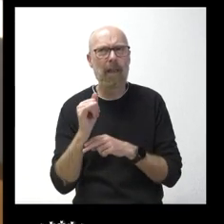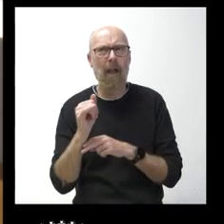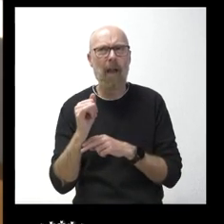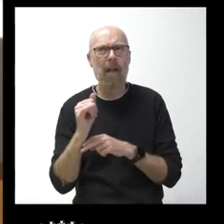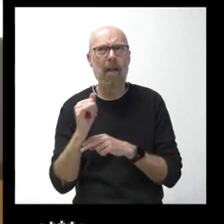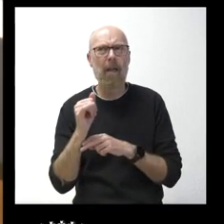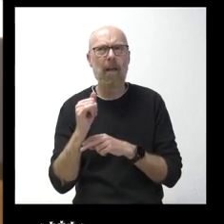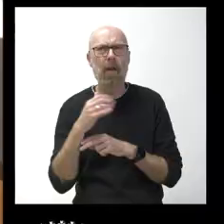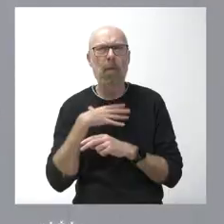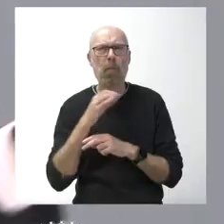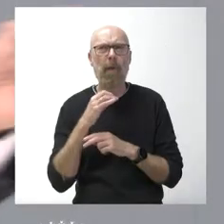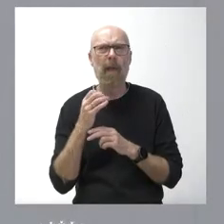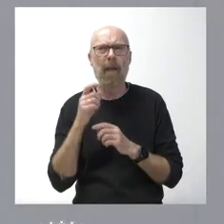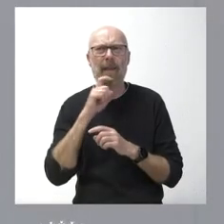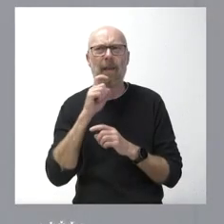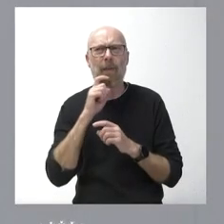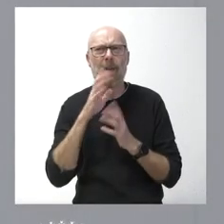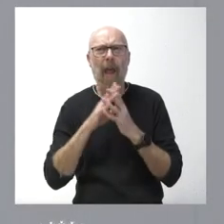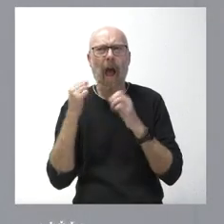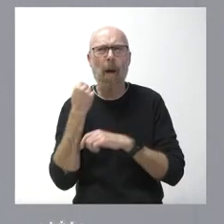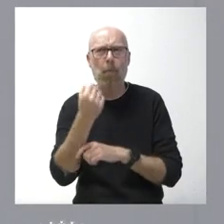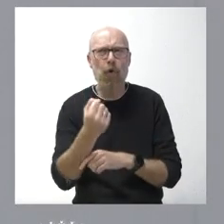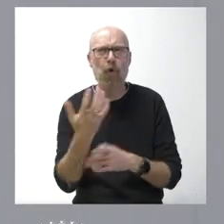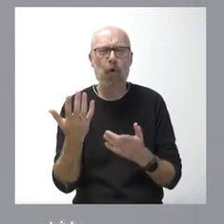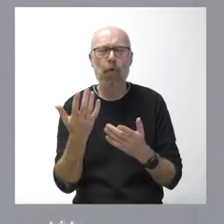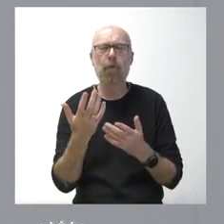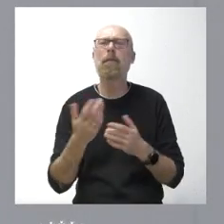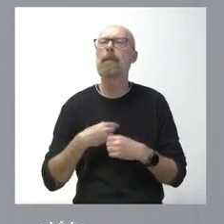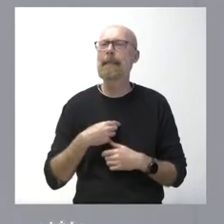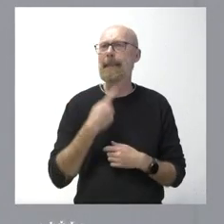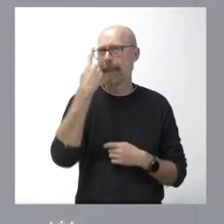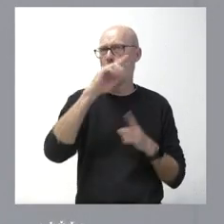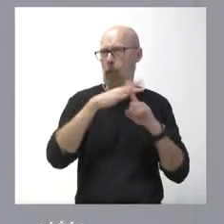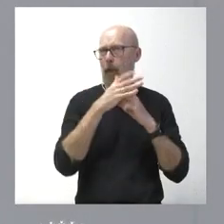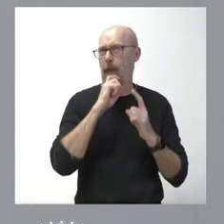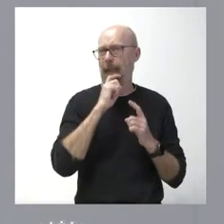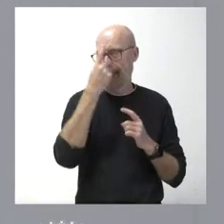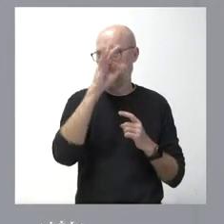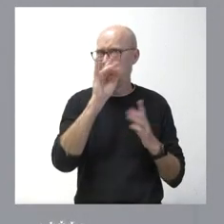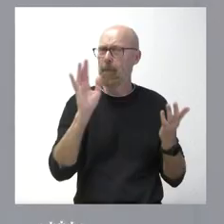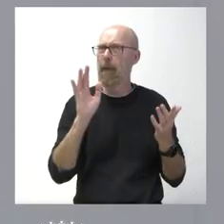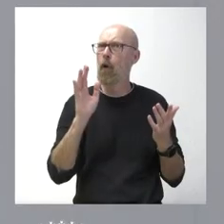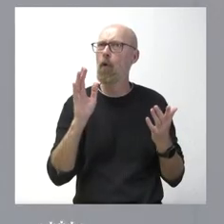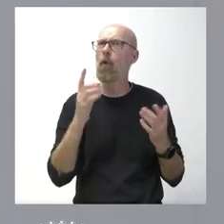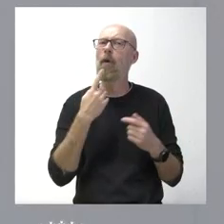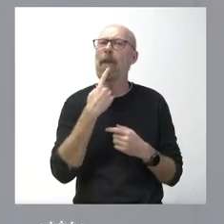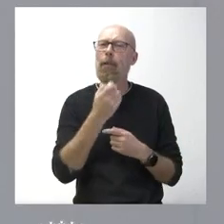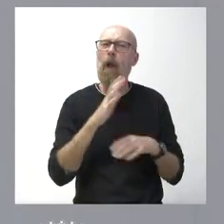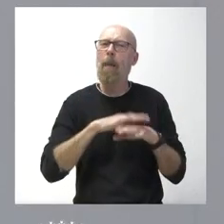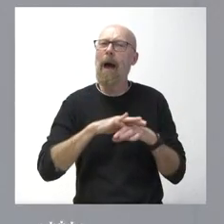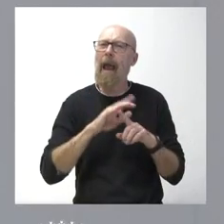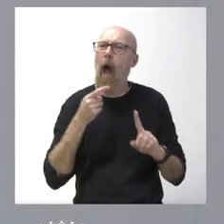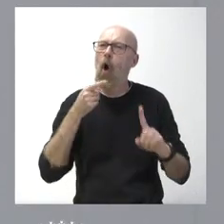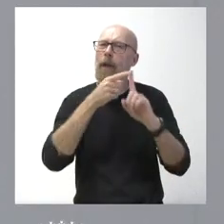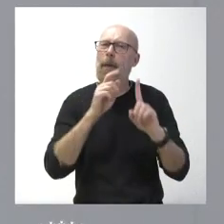den su apoyo pues somos muy conscientes de las dificultades que hay pero tener dificultades para conseguir un objetivo